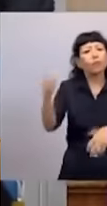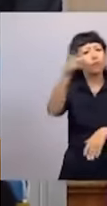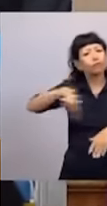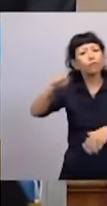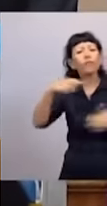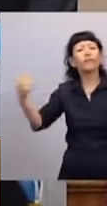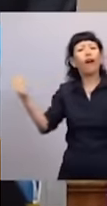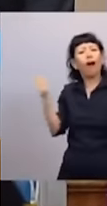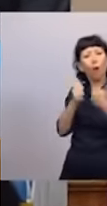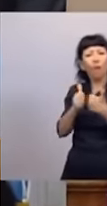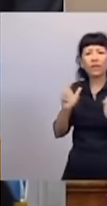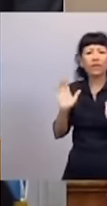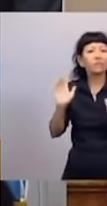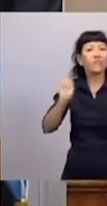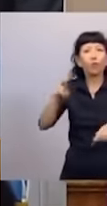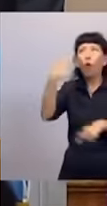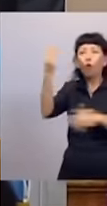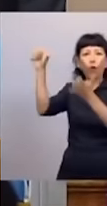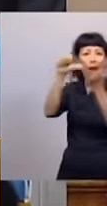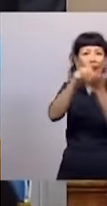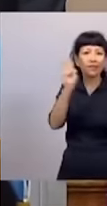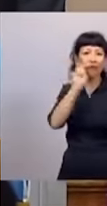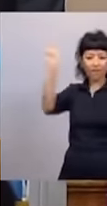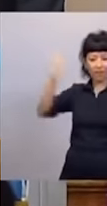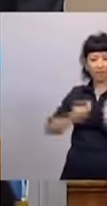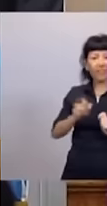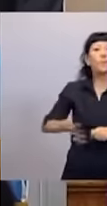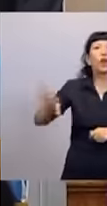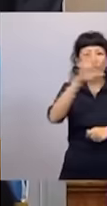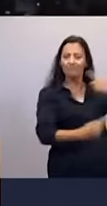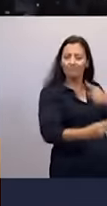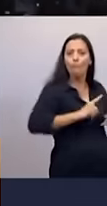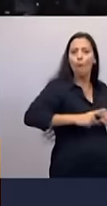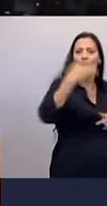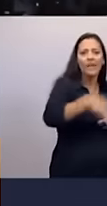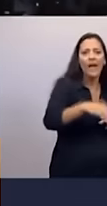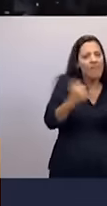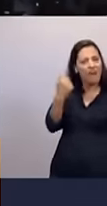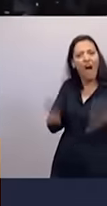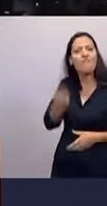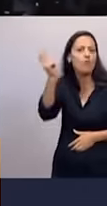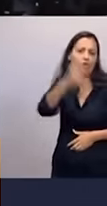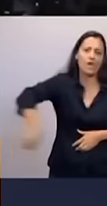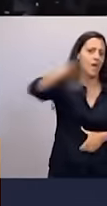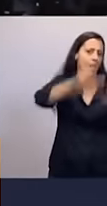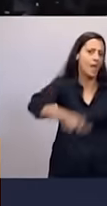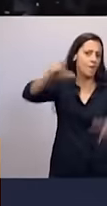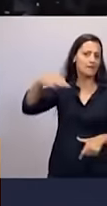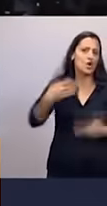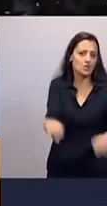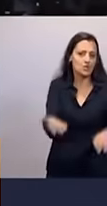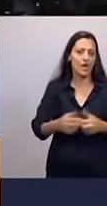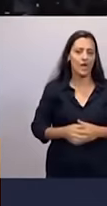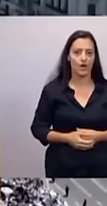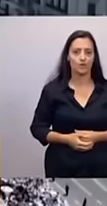Tanto fiscalmente todos los meses ha tenido superávit como en la política monetaria y además una política